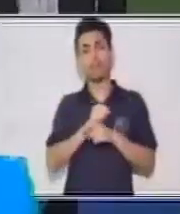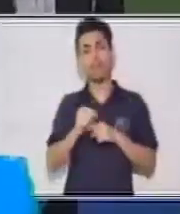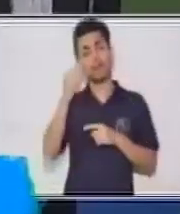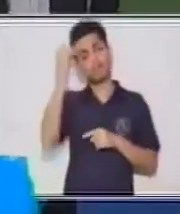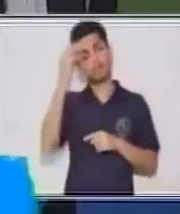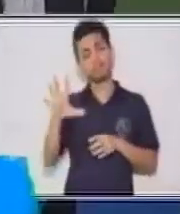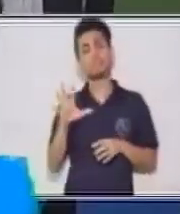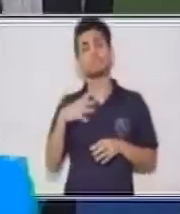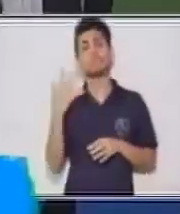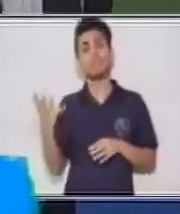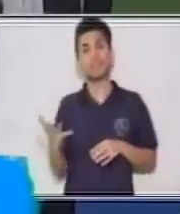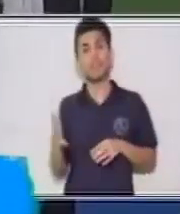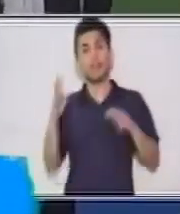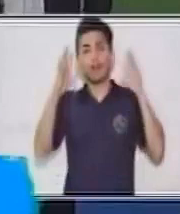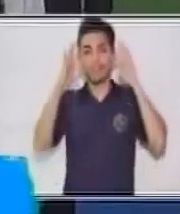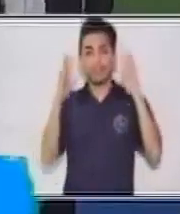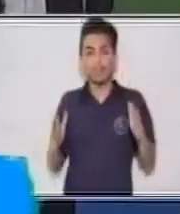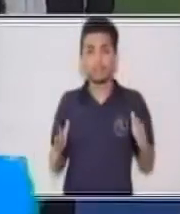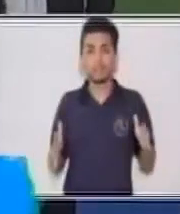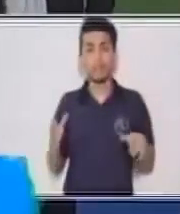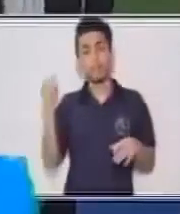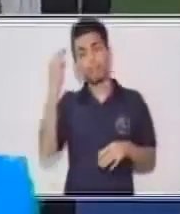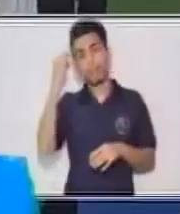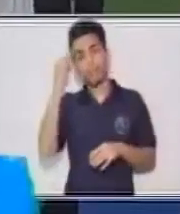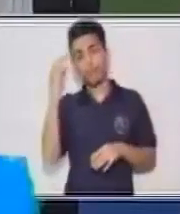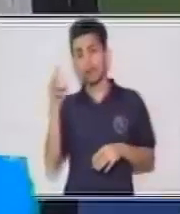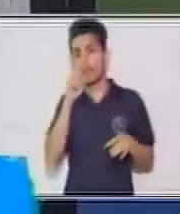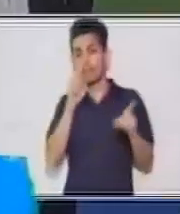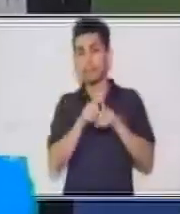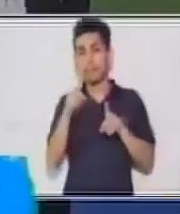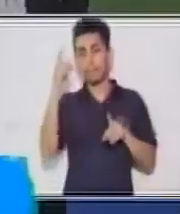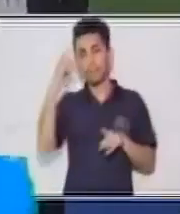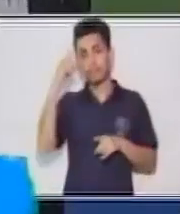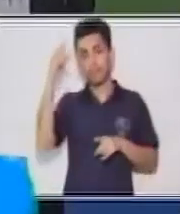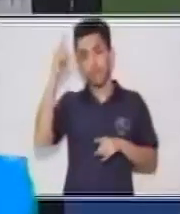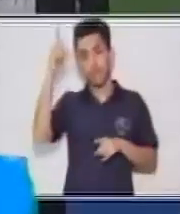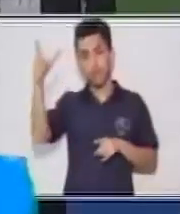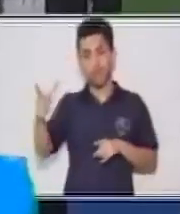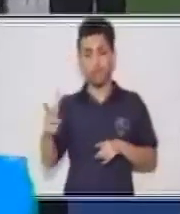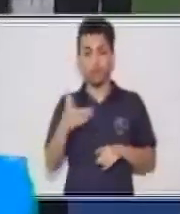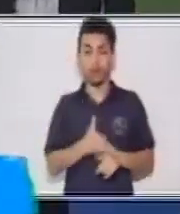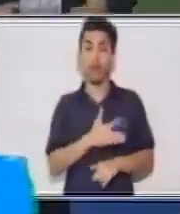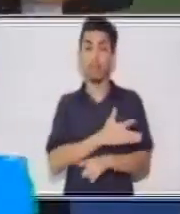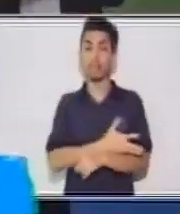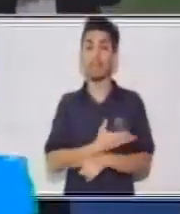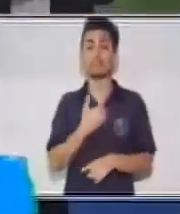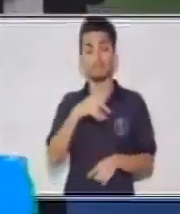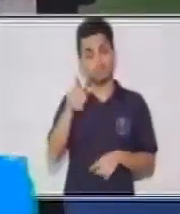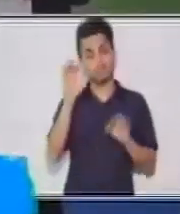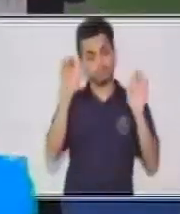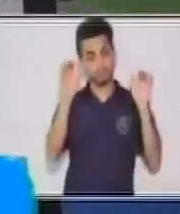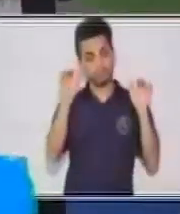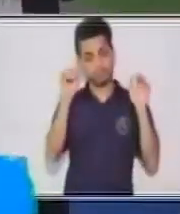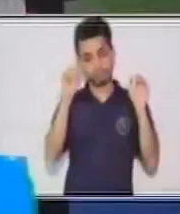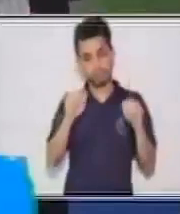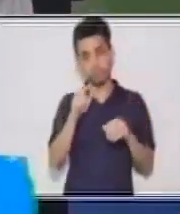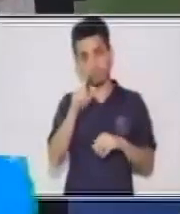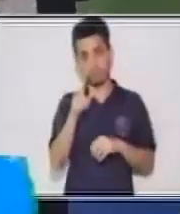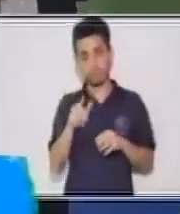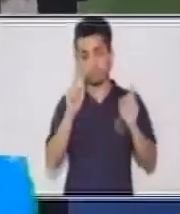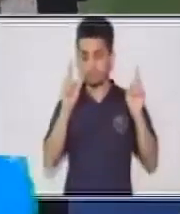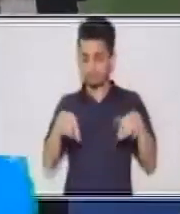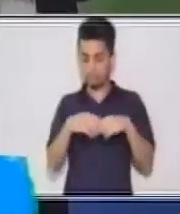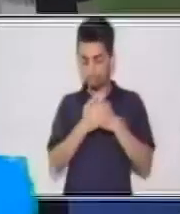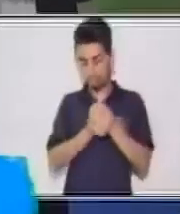y destrezas como la atención, la memoria numérica y el pensamiento lógico. Antes de empezar, te recomiendo que te laves tus manos